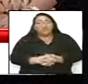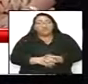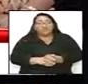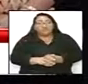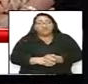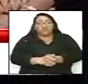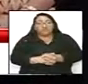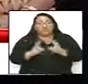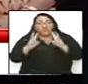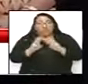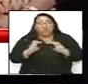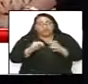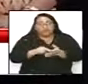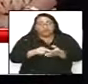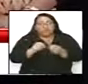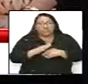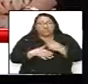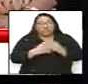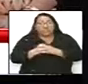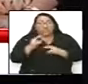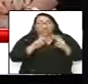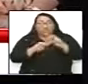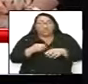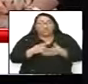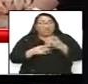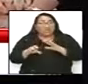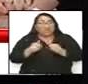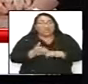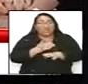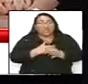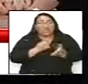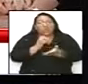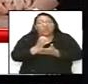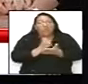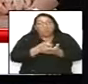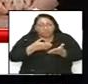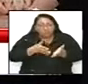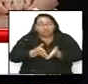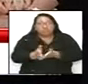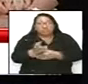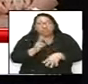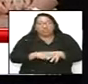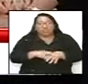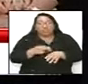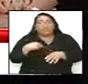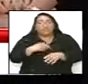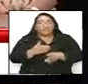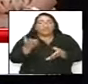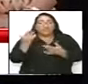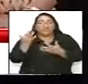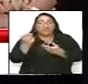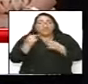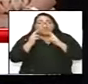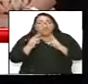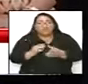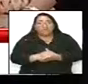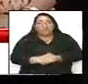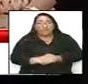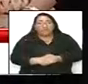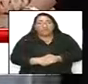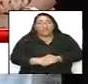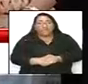Es una investigación, como todas las investigaciones, que deben seguir su curso y lógicamente vamos a esperar los resultados de la misma.